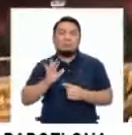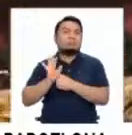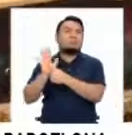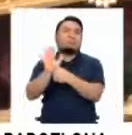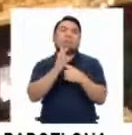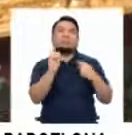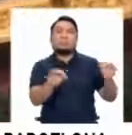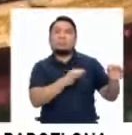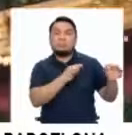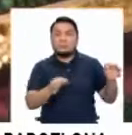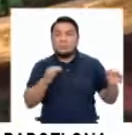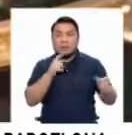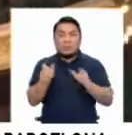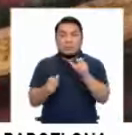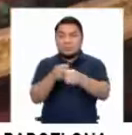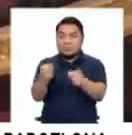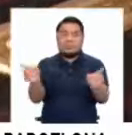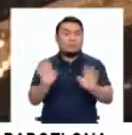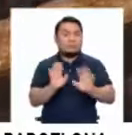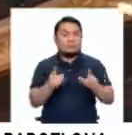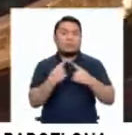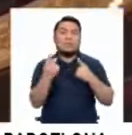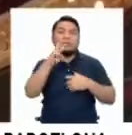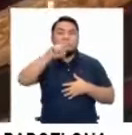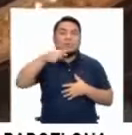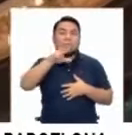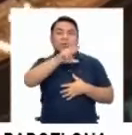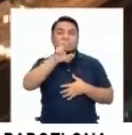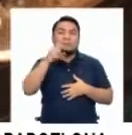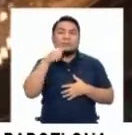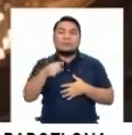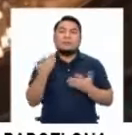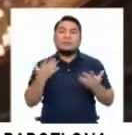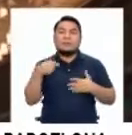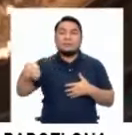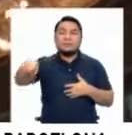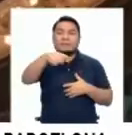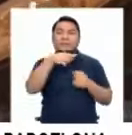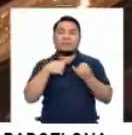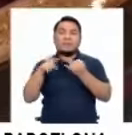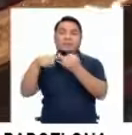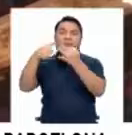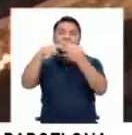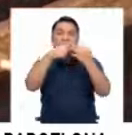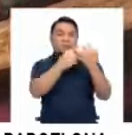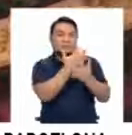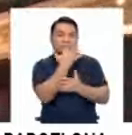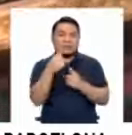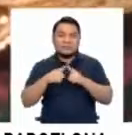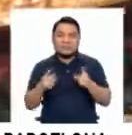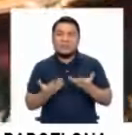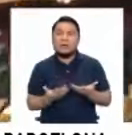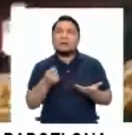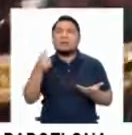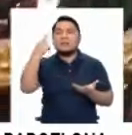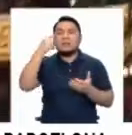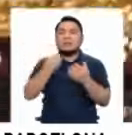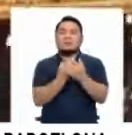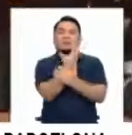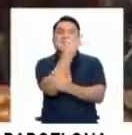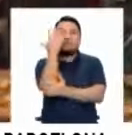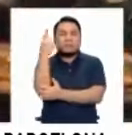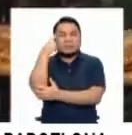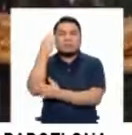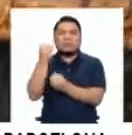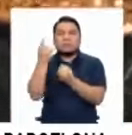recital, no a las personas, sino a casi 2.300 plantas de 40 especies diferentes. La acción busca situar al